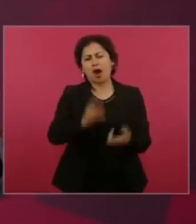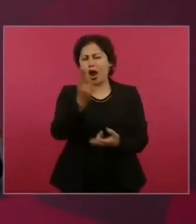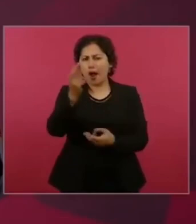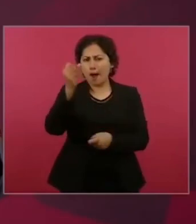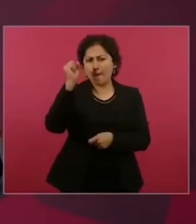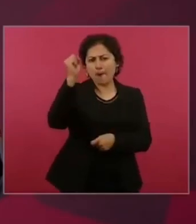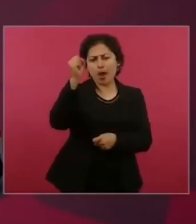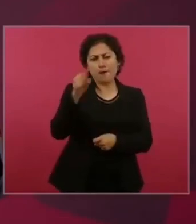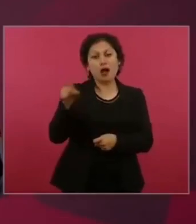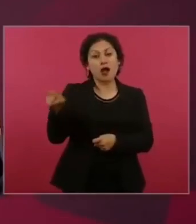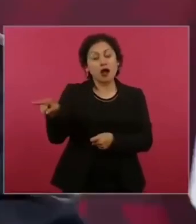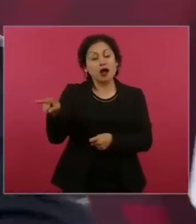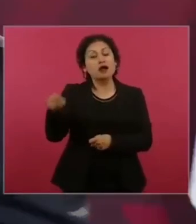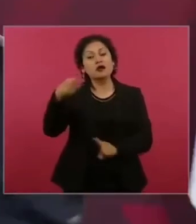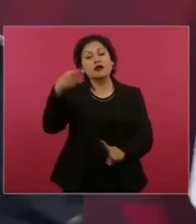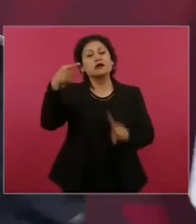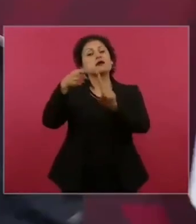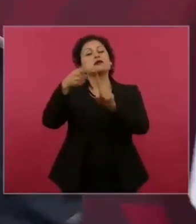que buscaba